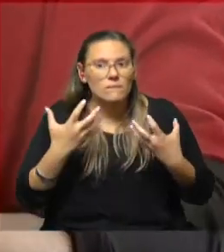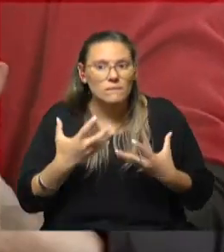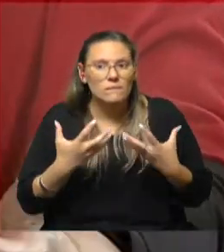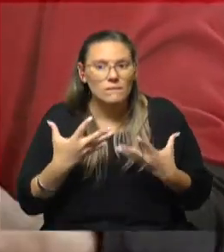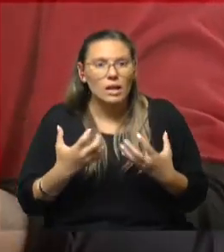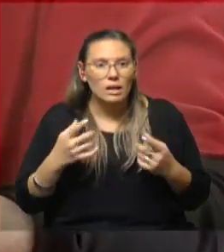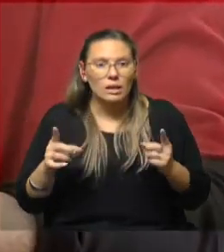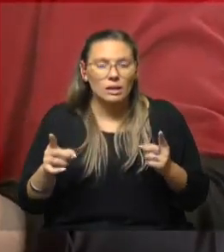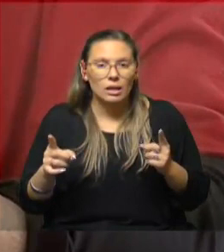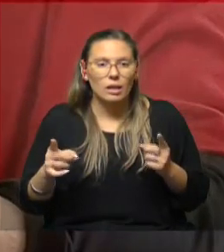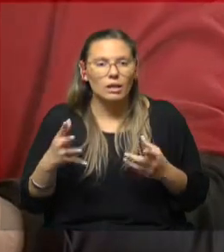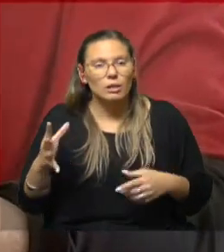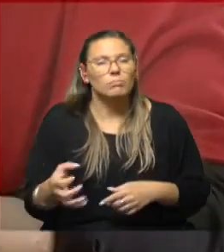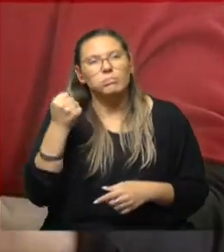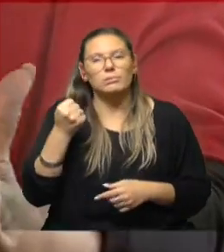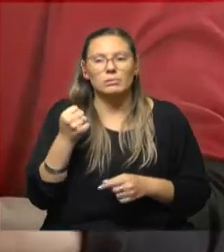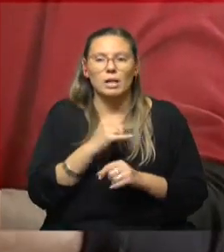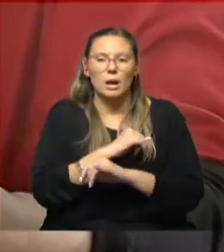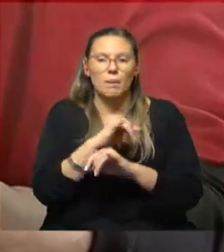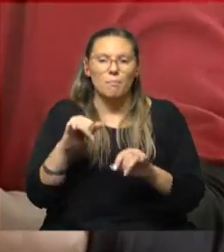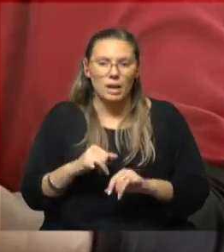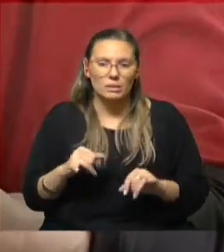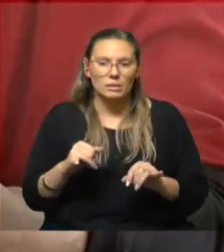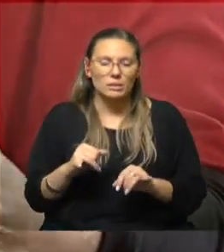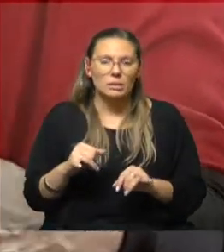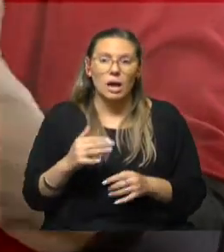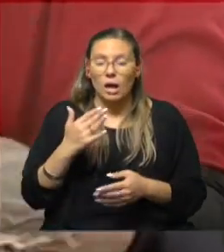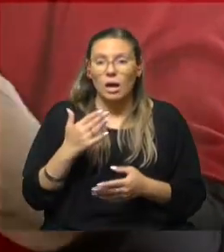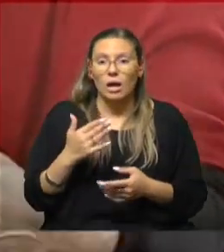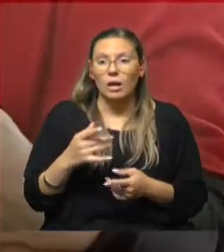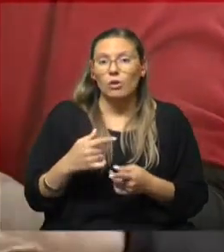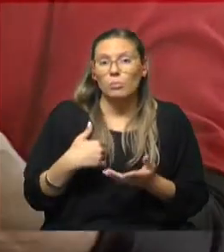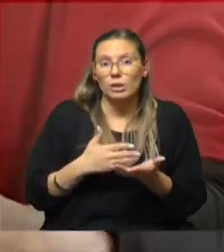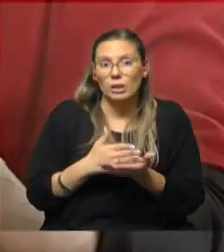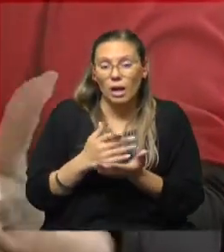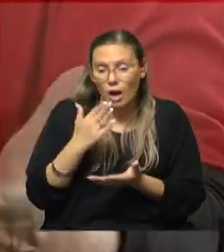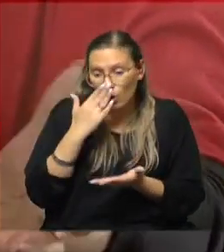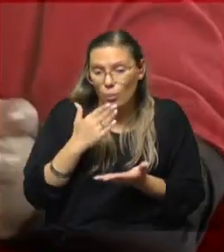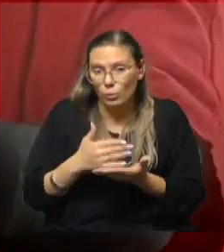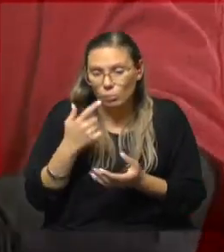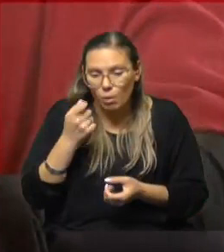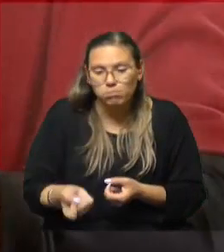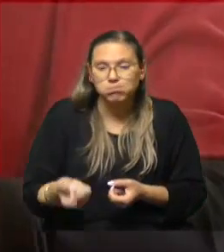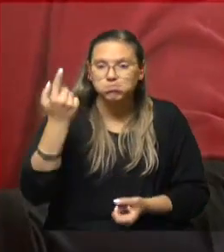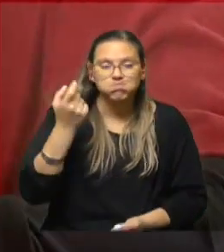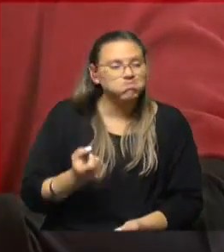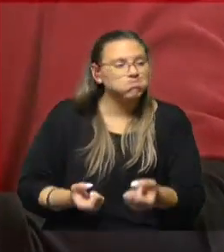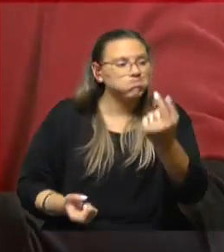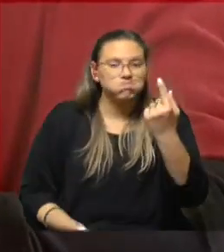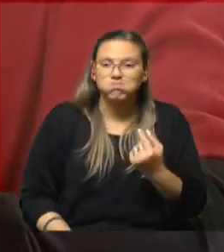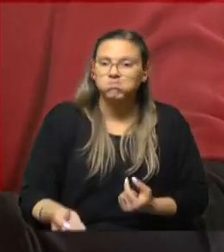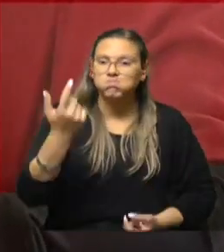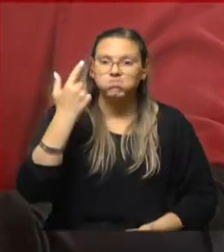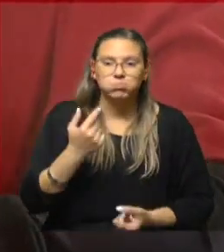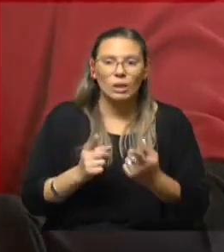de encontrar la paz, que bueno, finalmente es como que todo se va destapando, ¿viste? Y no